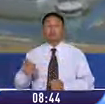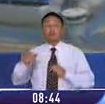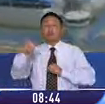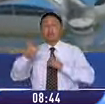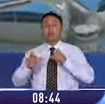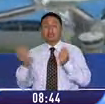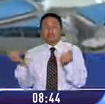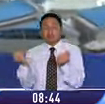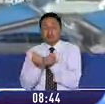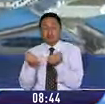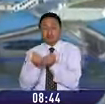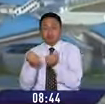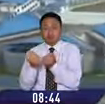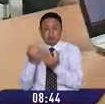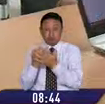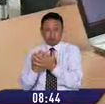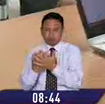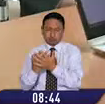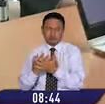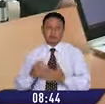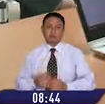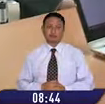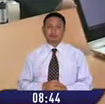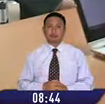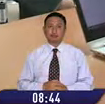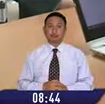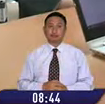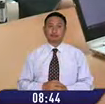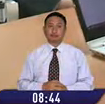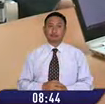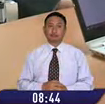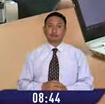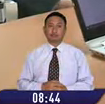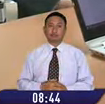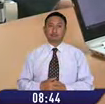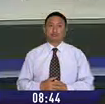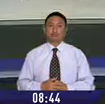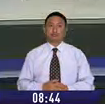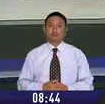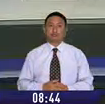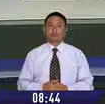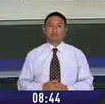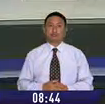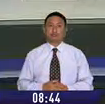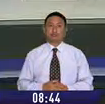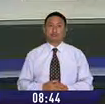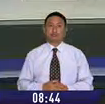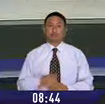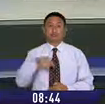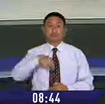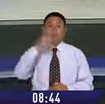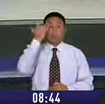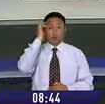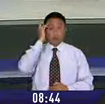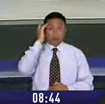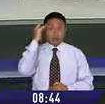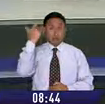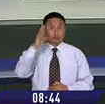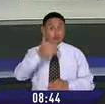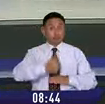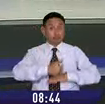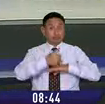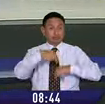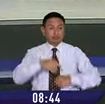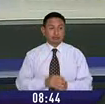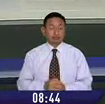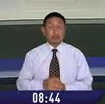el hacinamiento en las cárceles, informó Héctor Romero. Esto preocupa y mucho a autoridades.